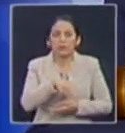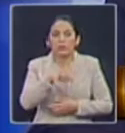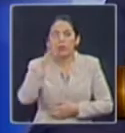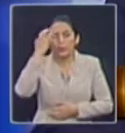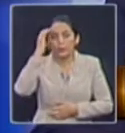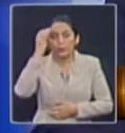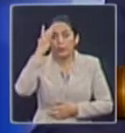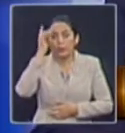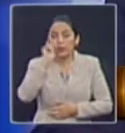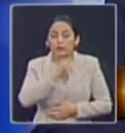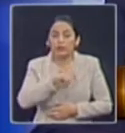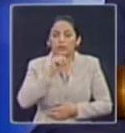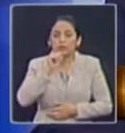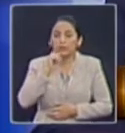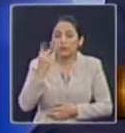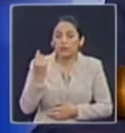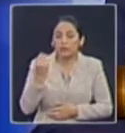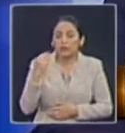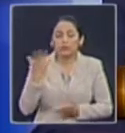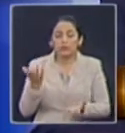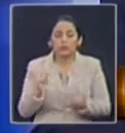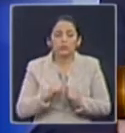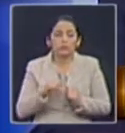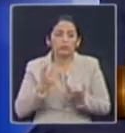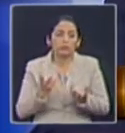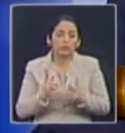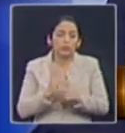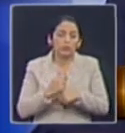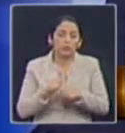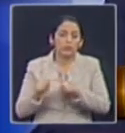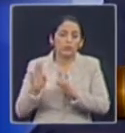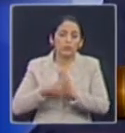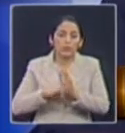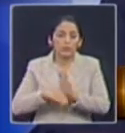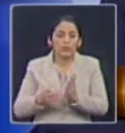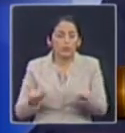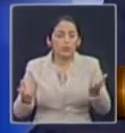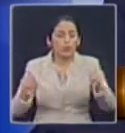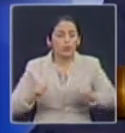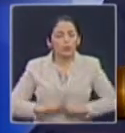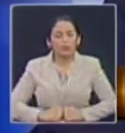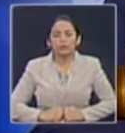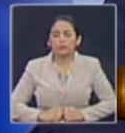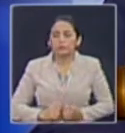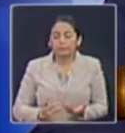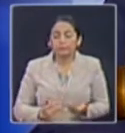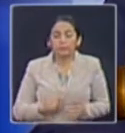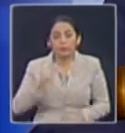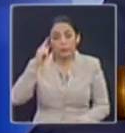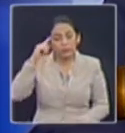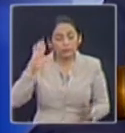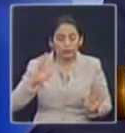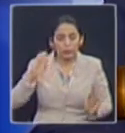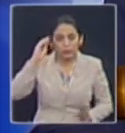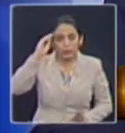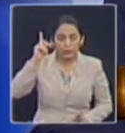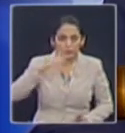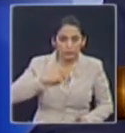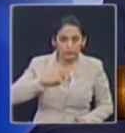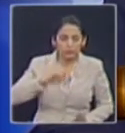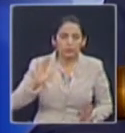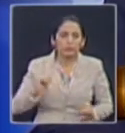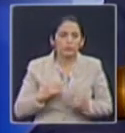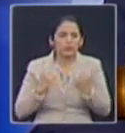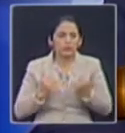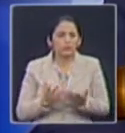ir compensando de esta manera esta caída en los precios y también este estancamiento económico. Yo creería es eso. Sin embargo, pues, como usted bien advierte,